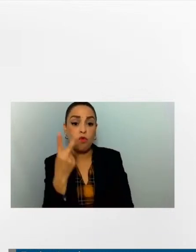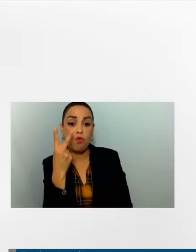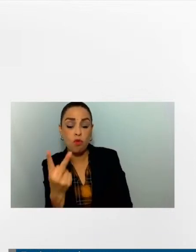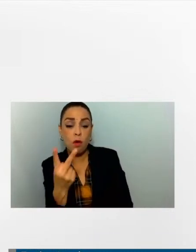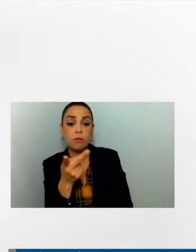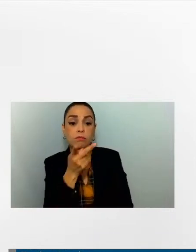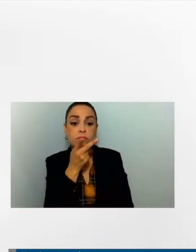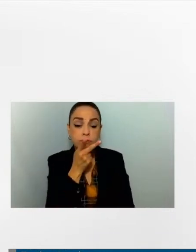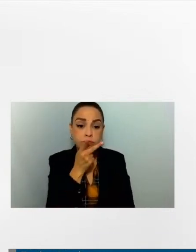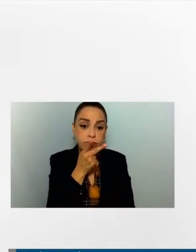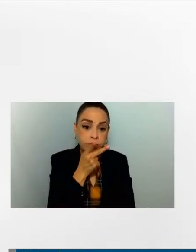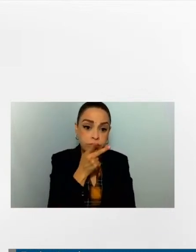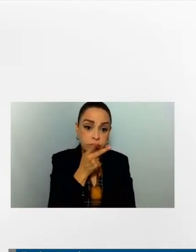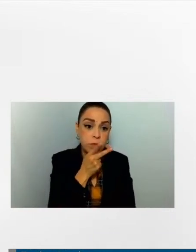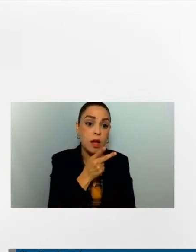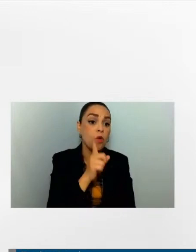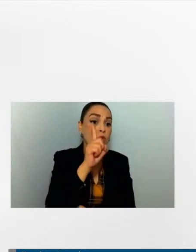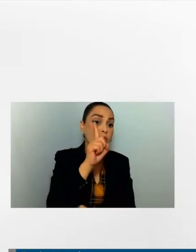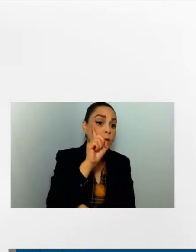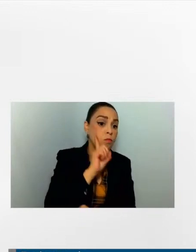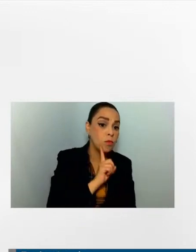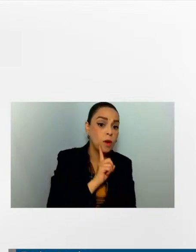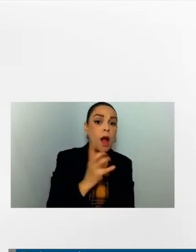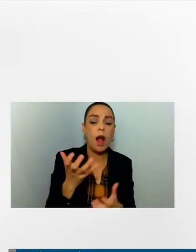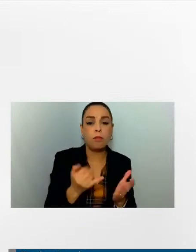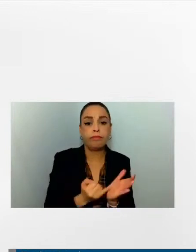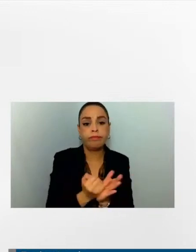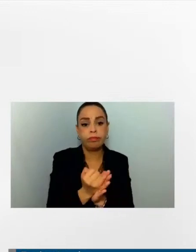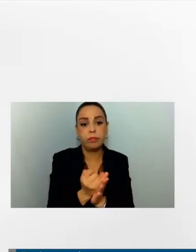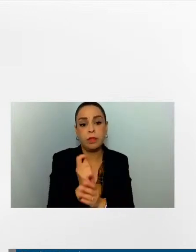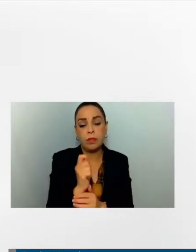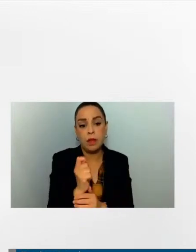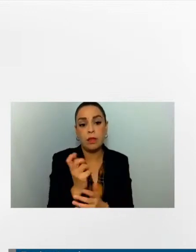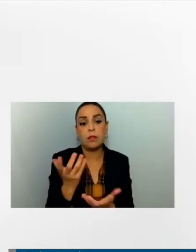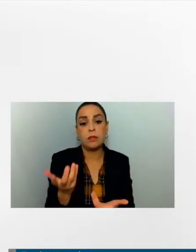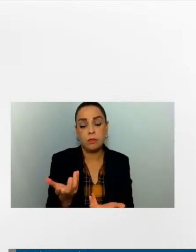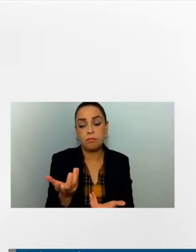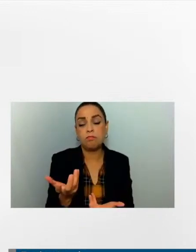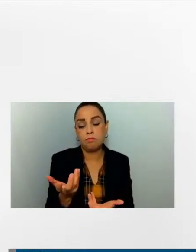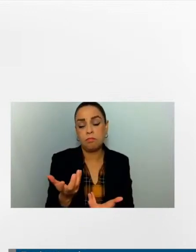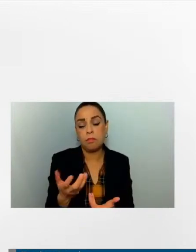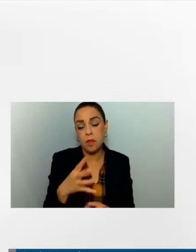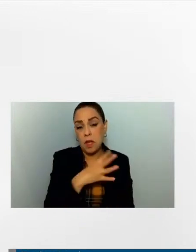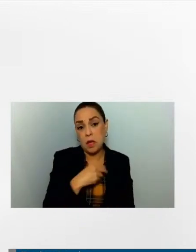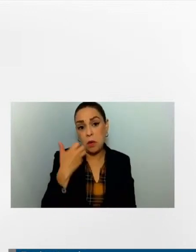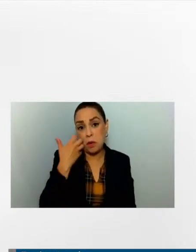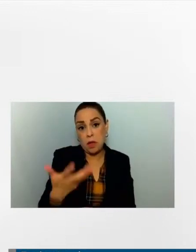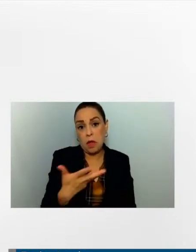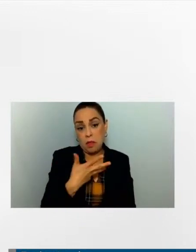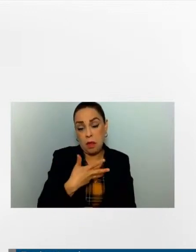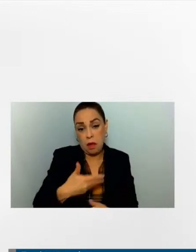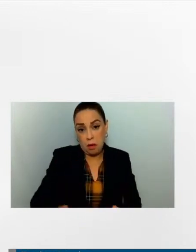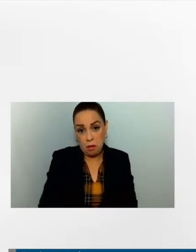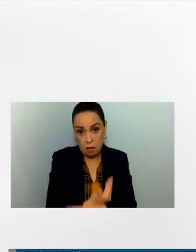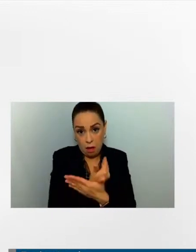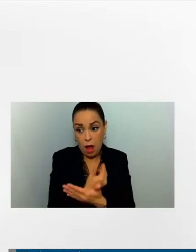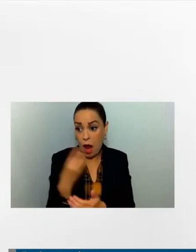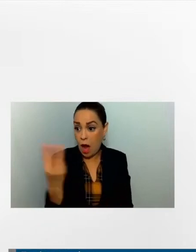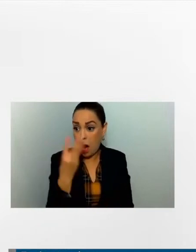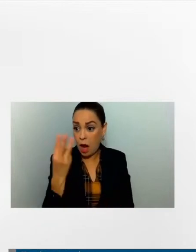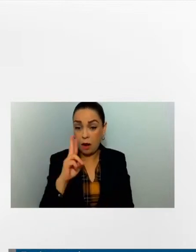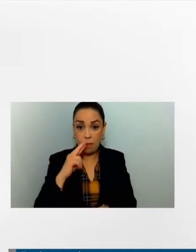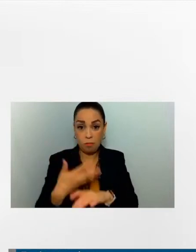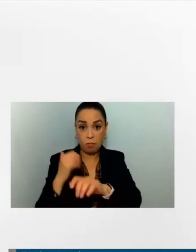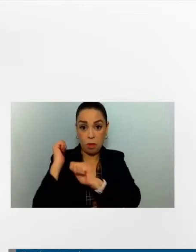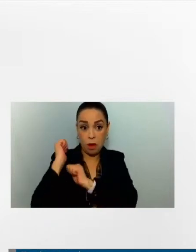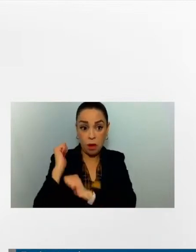mujer decidieron tener un hijo para entre los 3 ejercer las responsabilidades parentales, y Y entonces, en